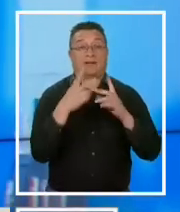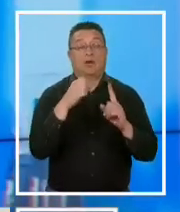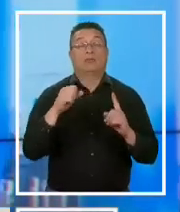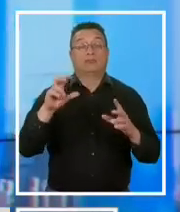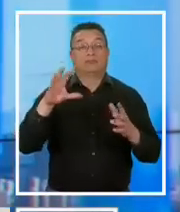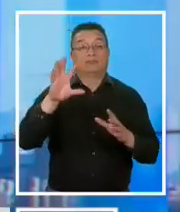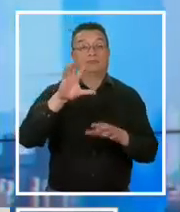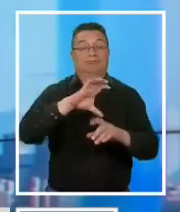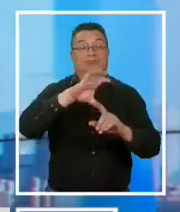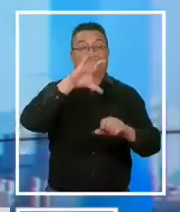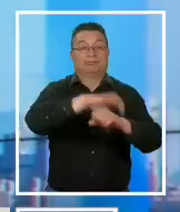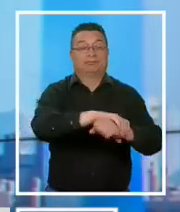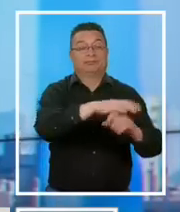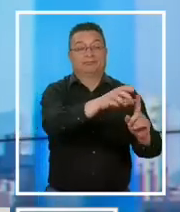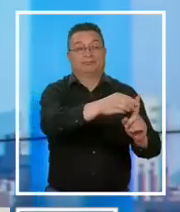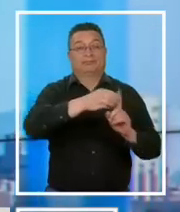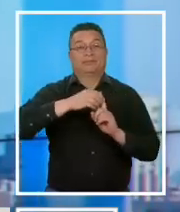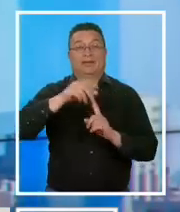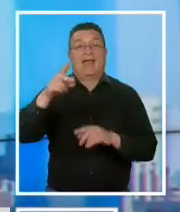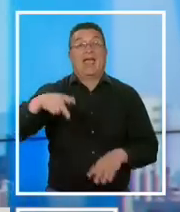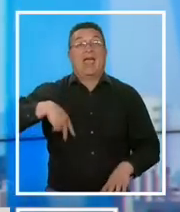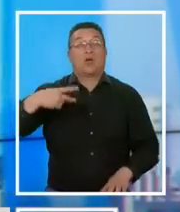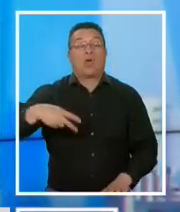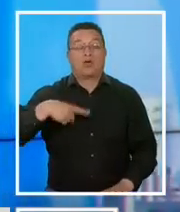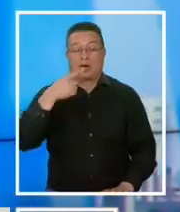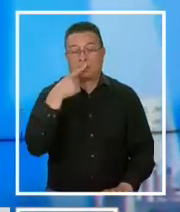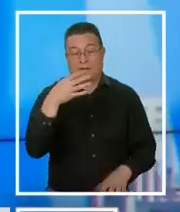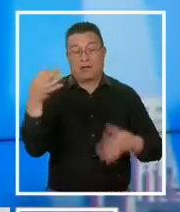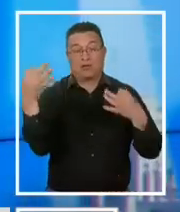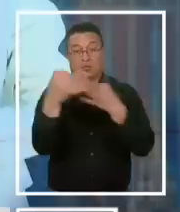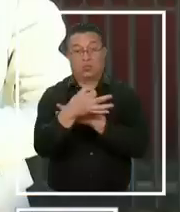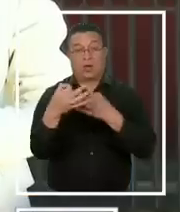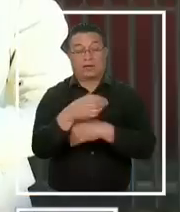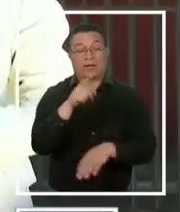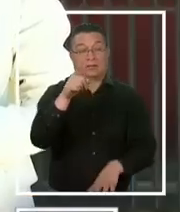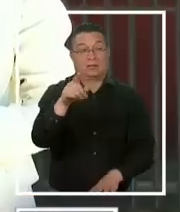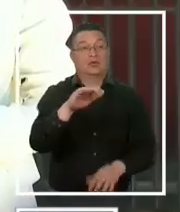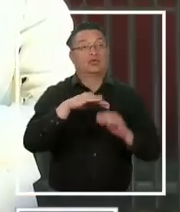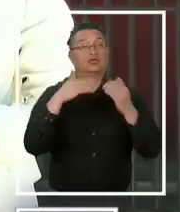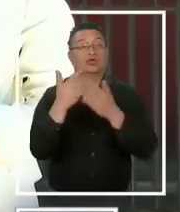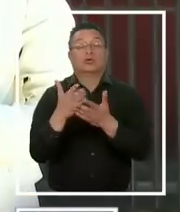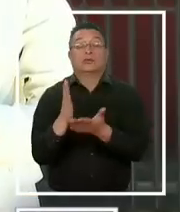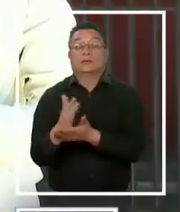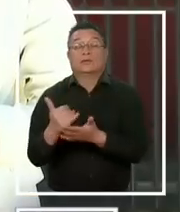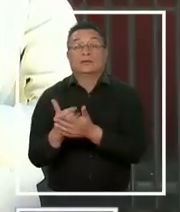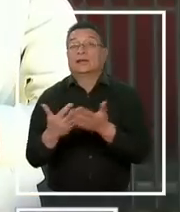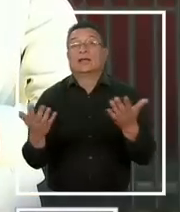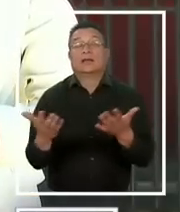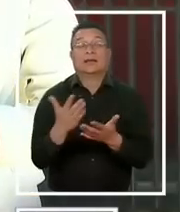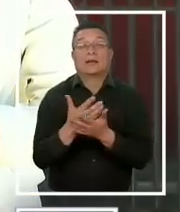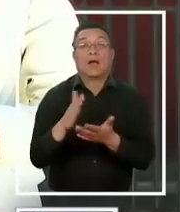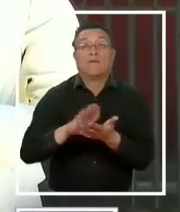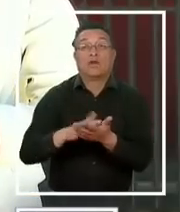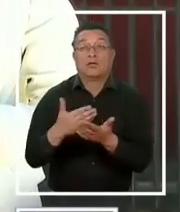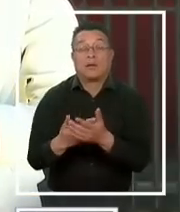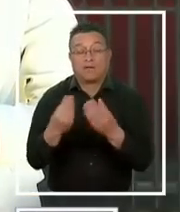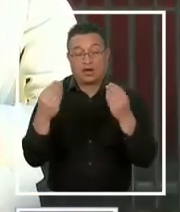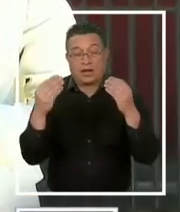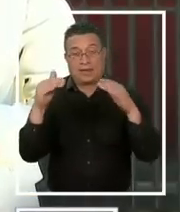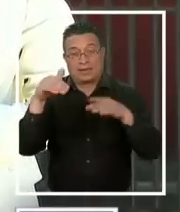estaba secuestrado en Ecuador vamos con la información que nos entrega Monserrat Videla con los detalles del operativo Monserrat cómo está Muy buenas